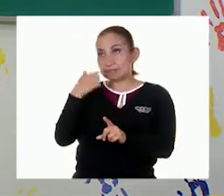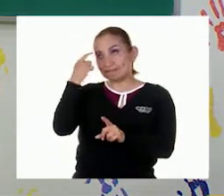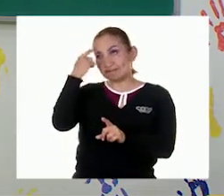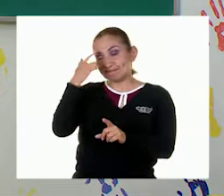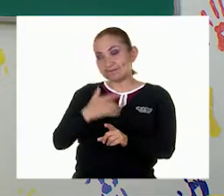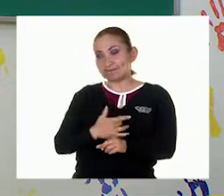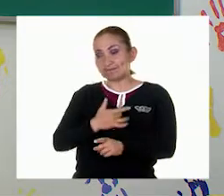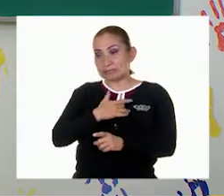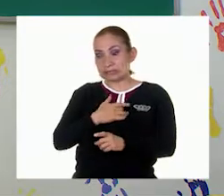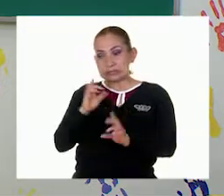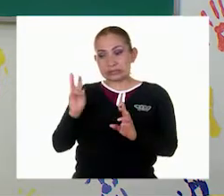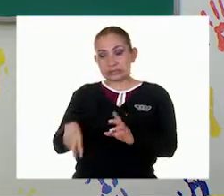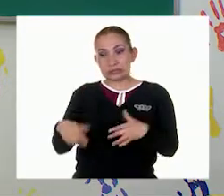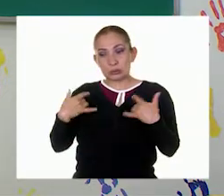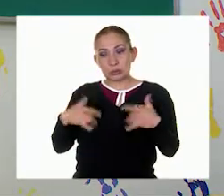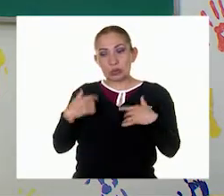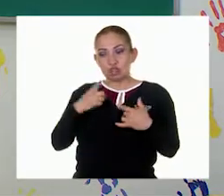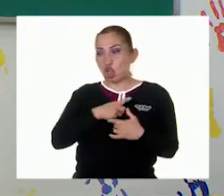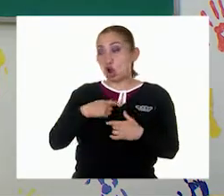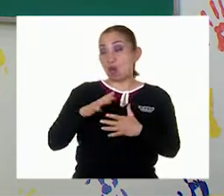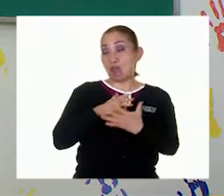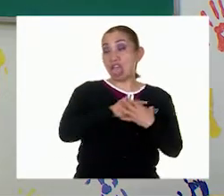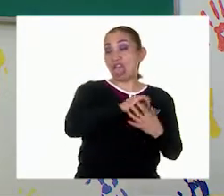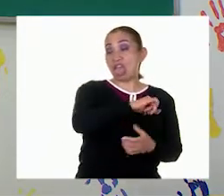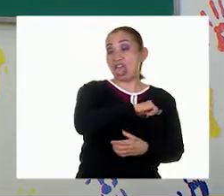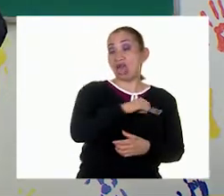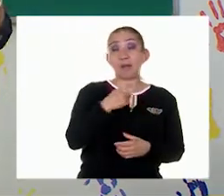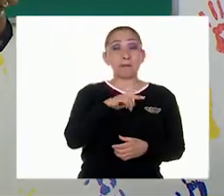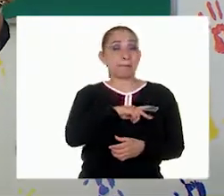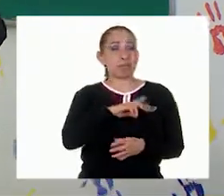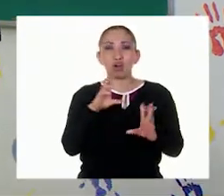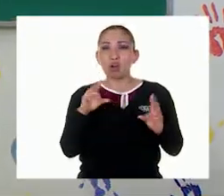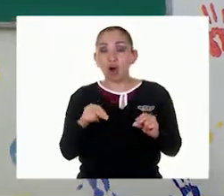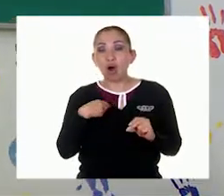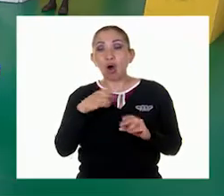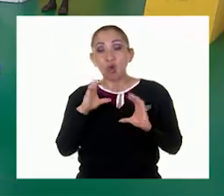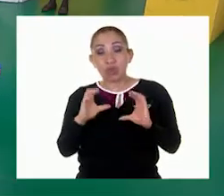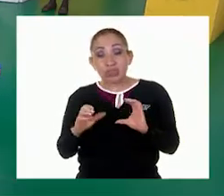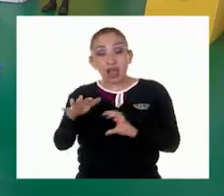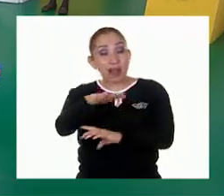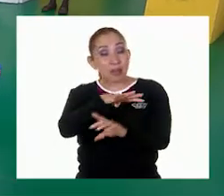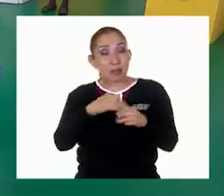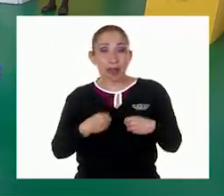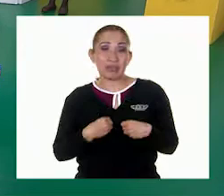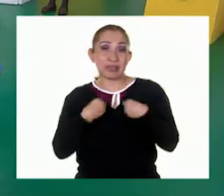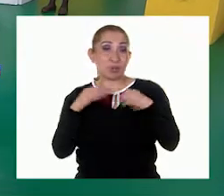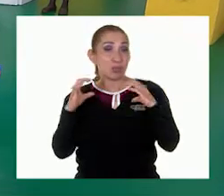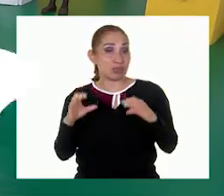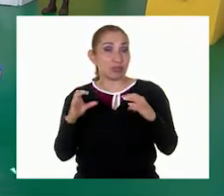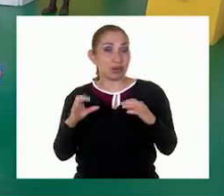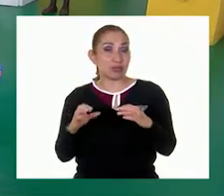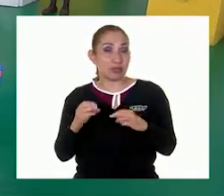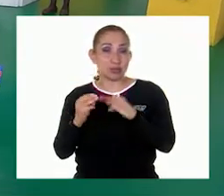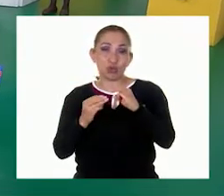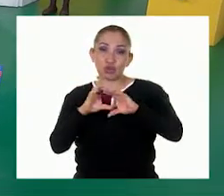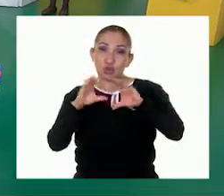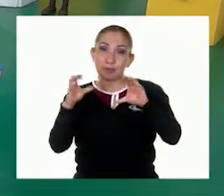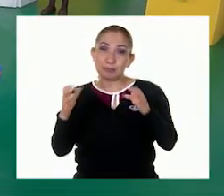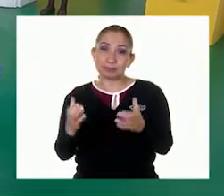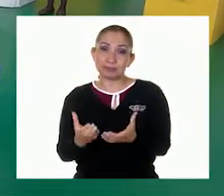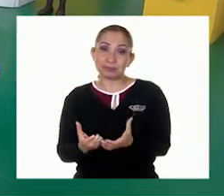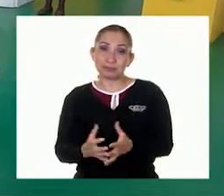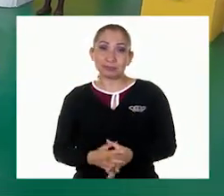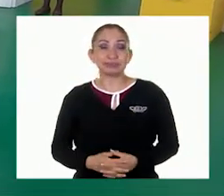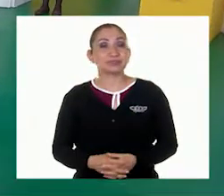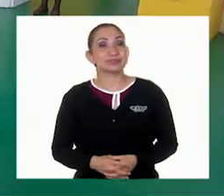conciencia de que no vivimos solos y de que debemos de cuidar el único lugar que tenemos para vivir, el cual es nuestro planeta